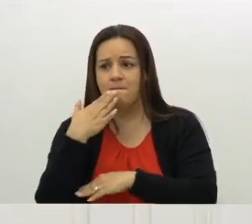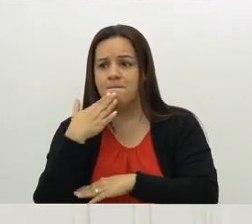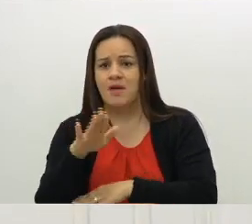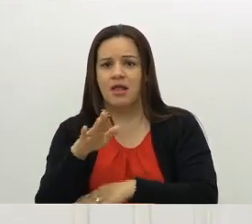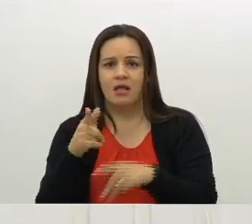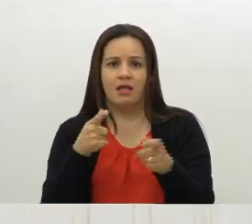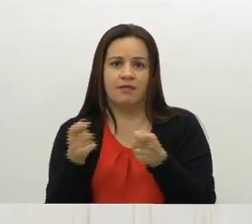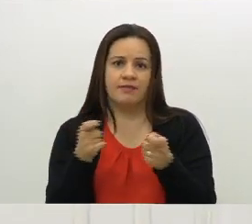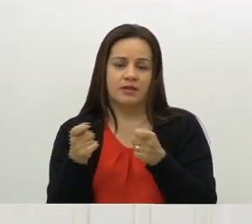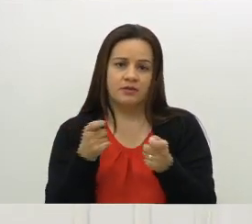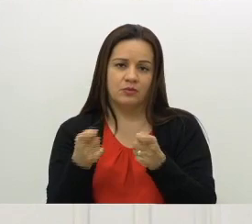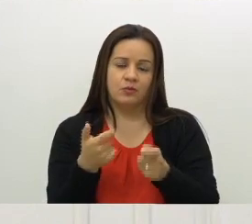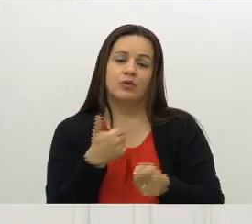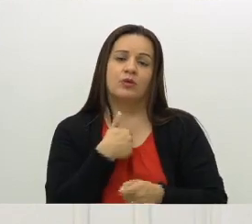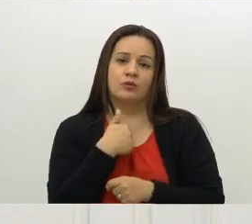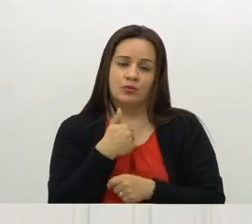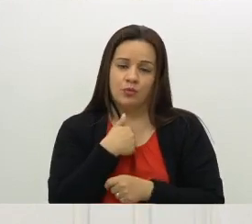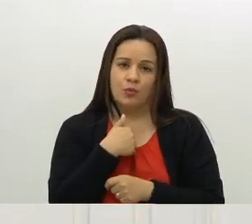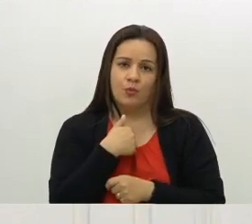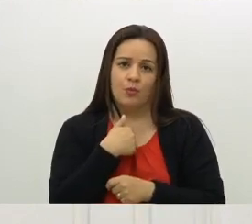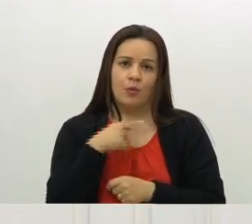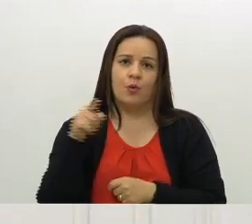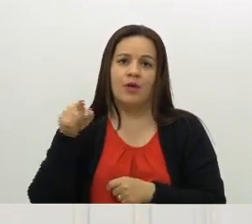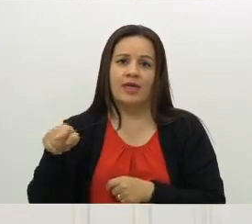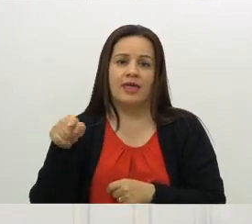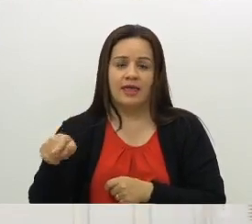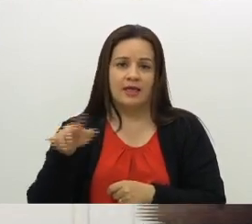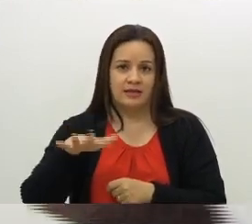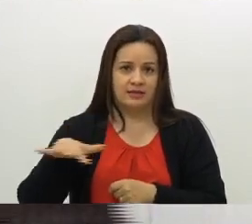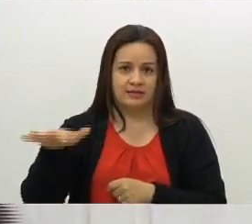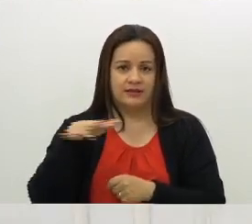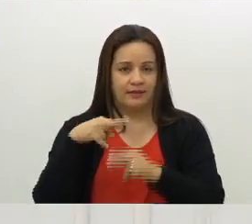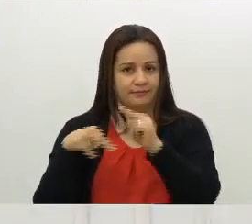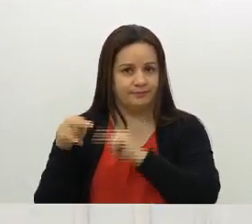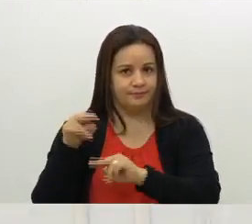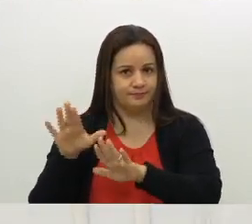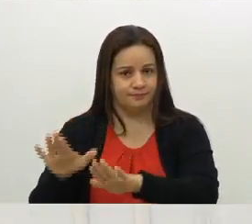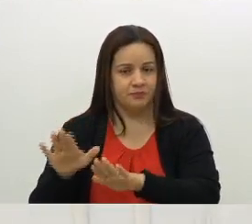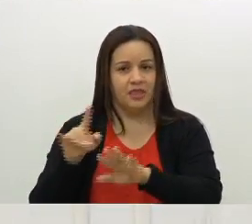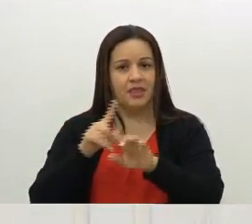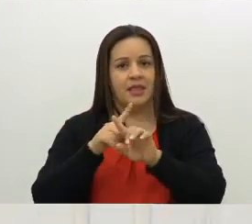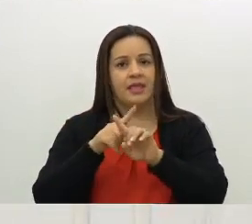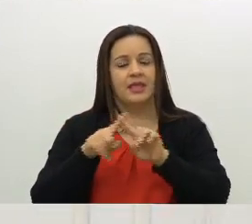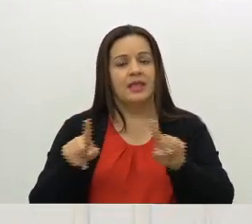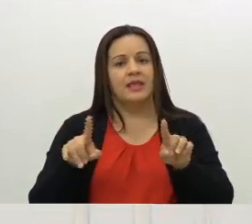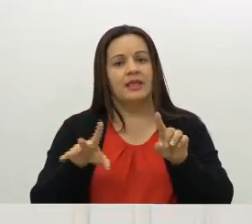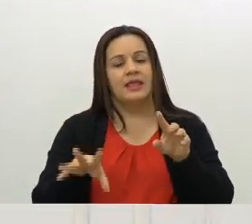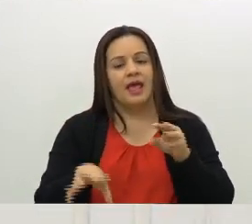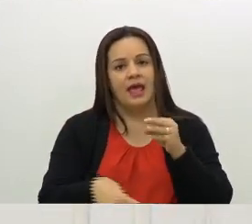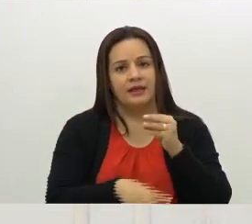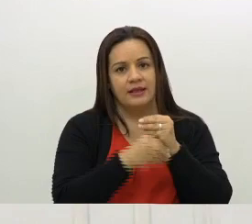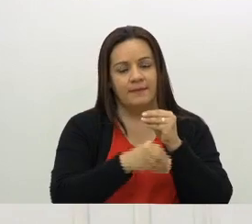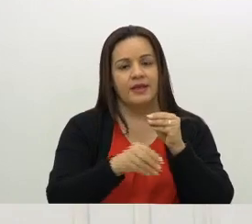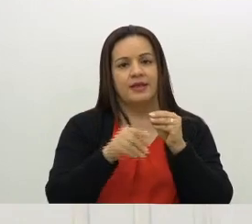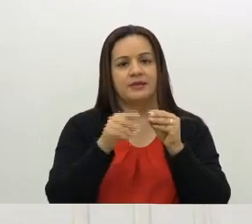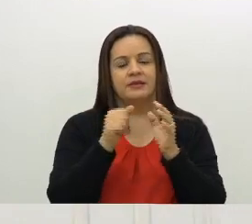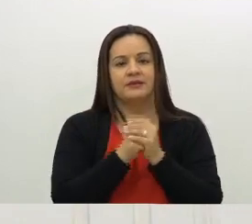administración que tuvo el ingenio. Y además,